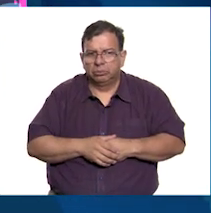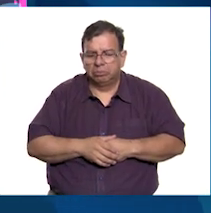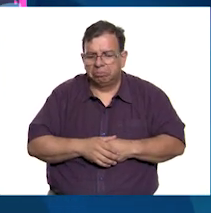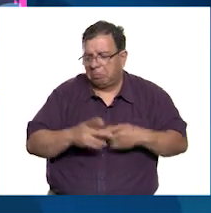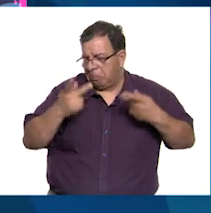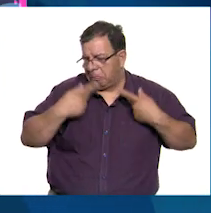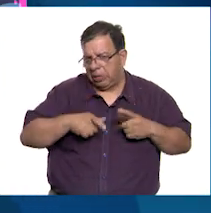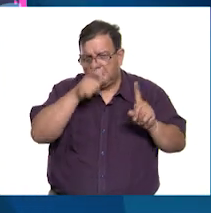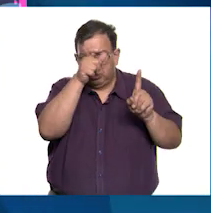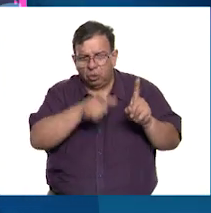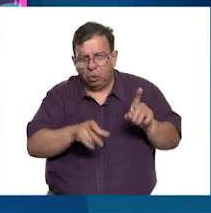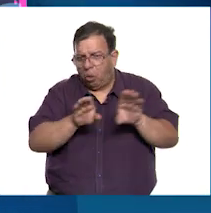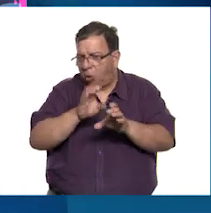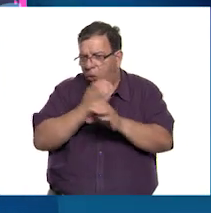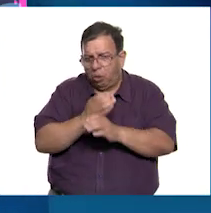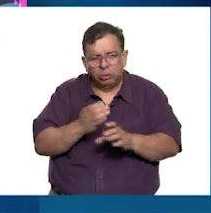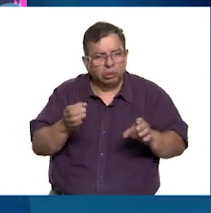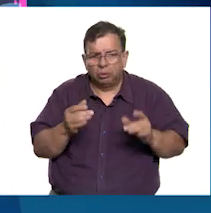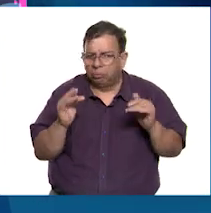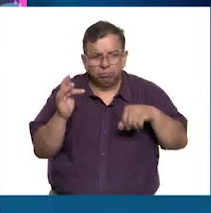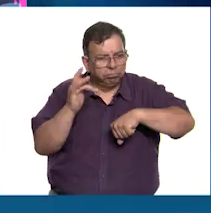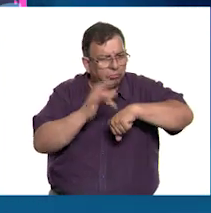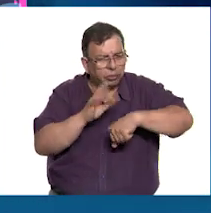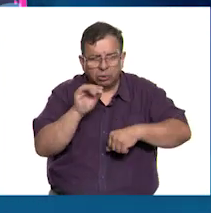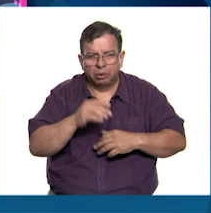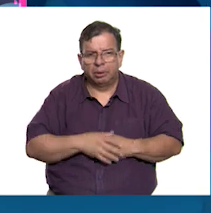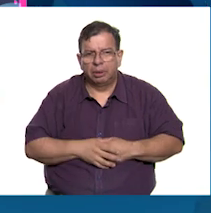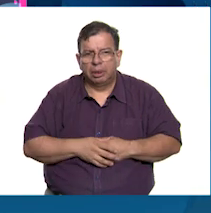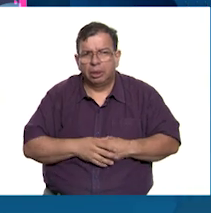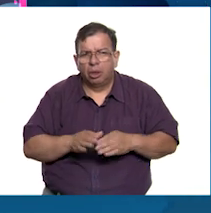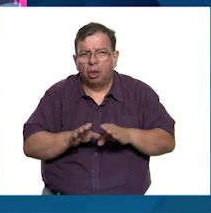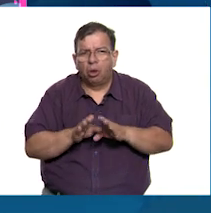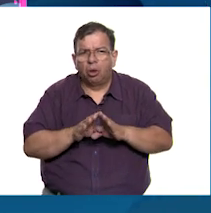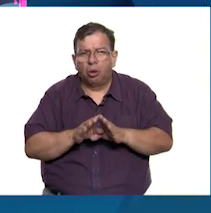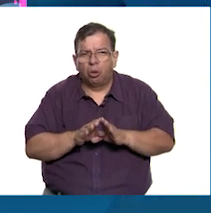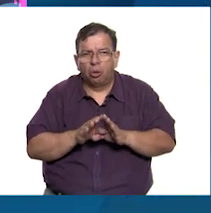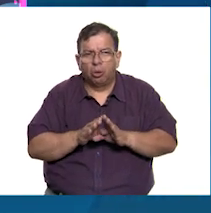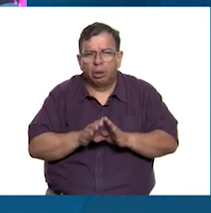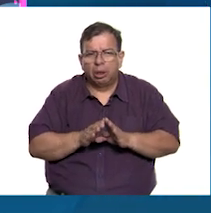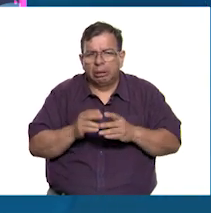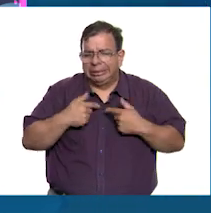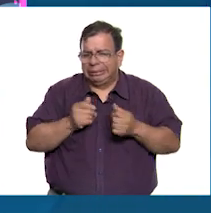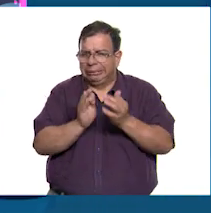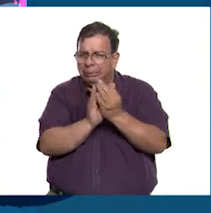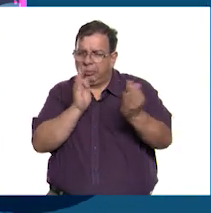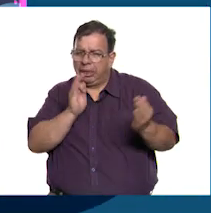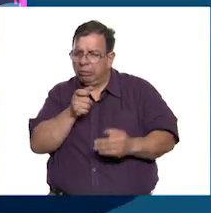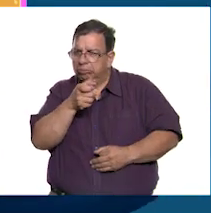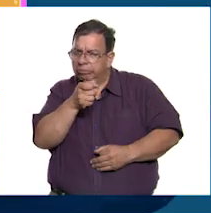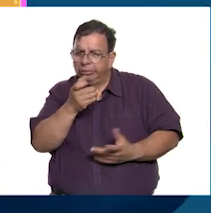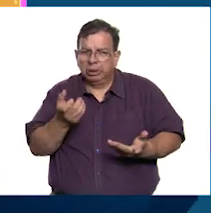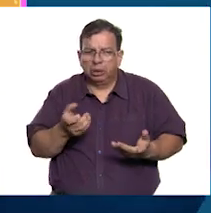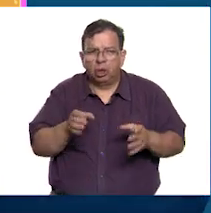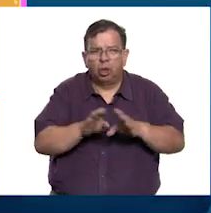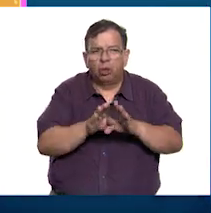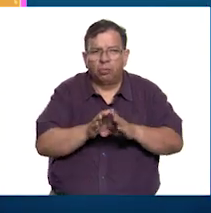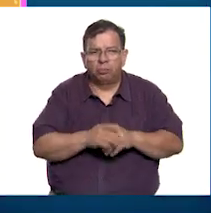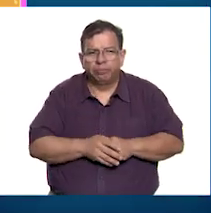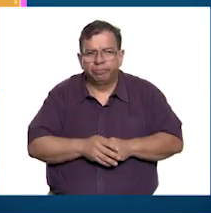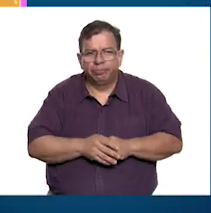un paciente o a un objeto. Eso nos permite medir la temperatura a una distancia. ¿Y cómo lo